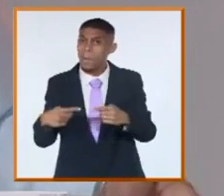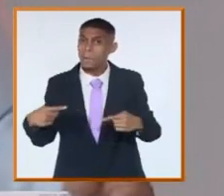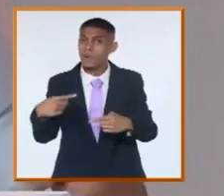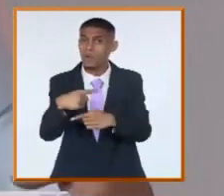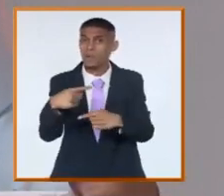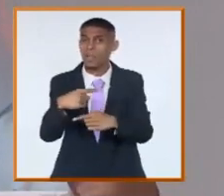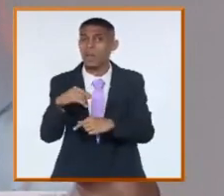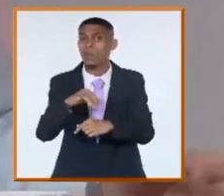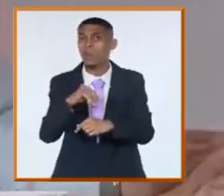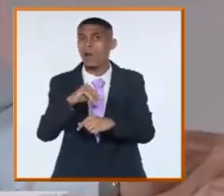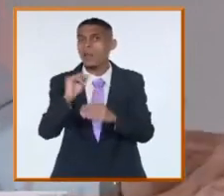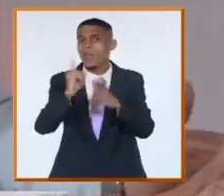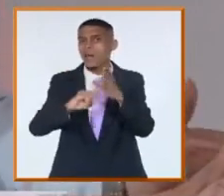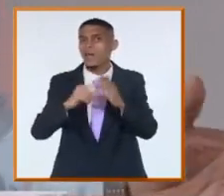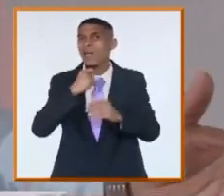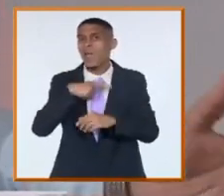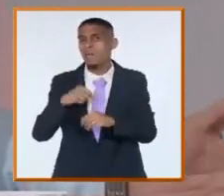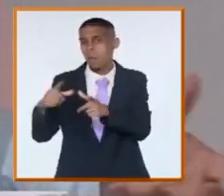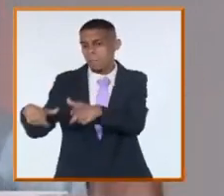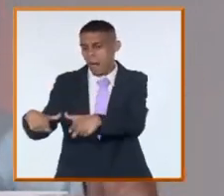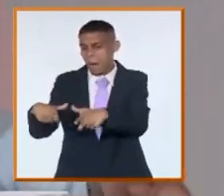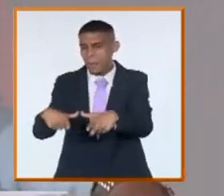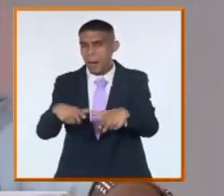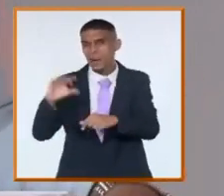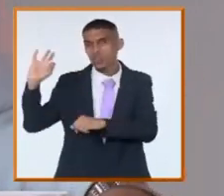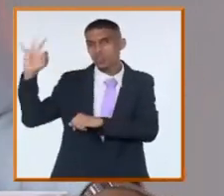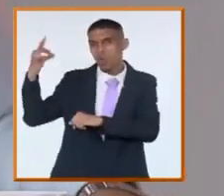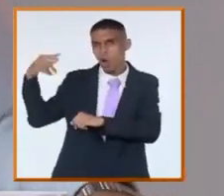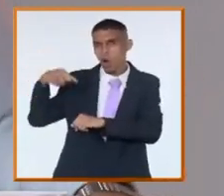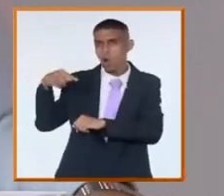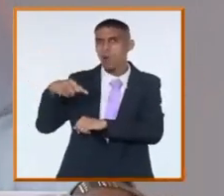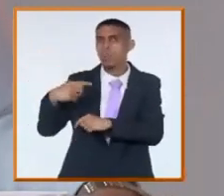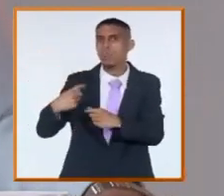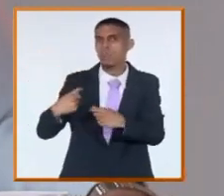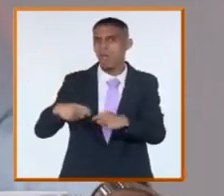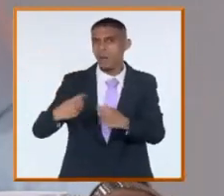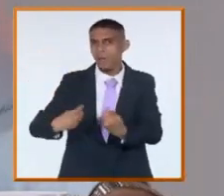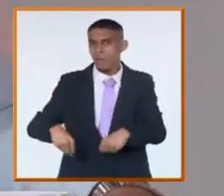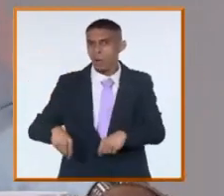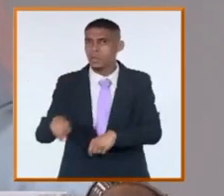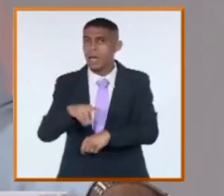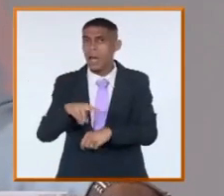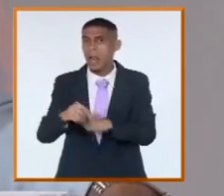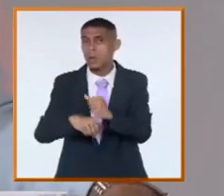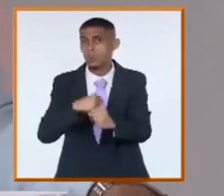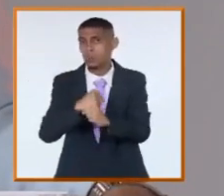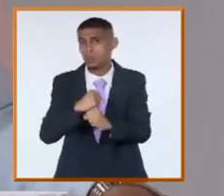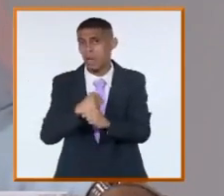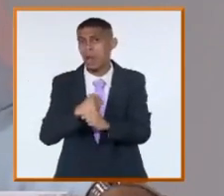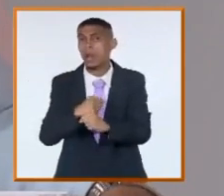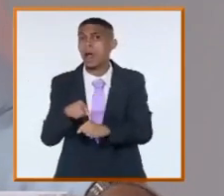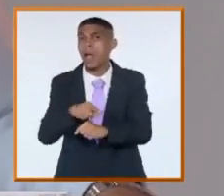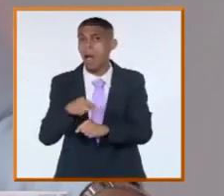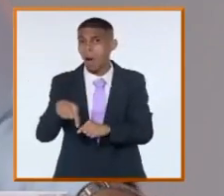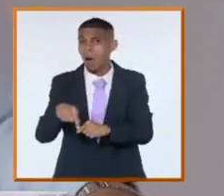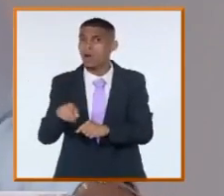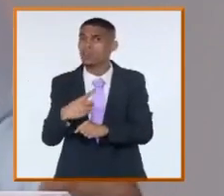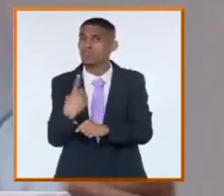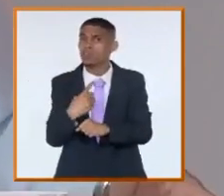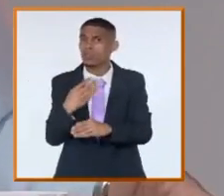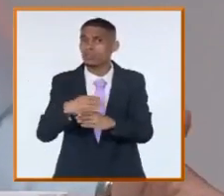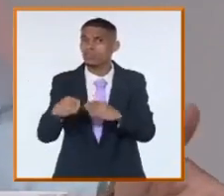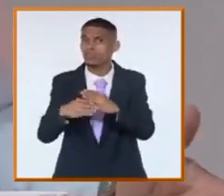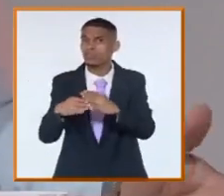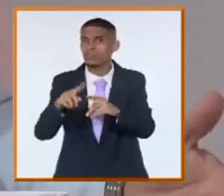energía renovable donde en todas las provincias del país fundamentalmente ahora en el marieremos estado construyendo varios parques solares